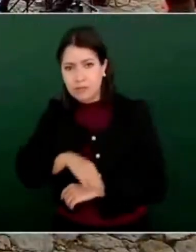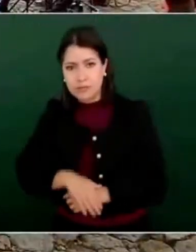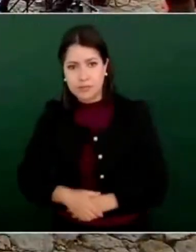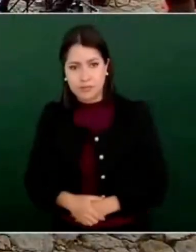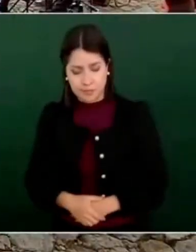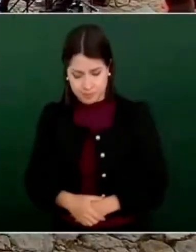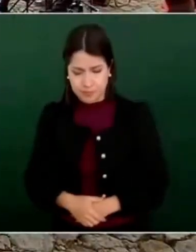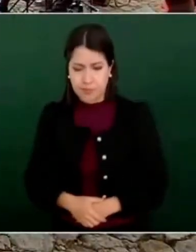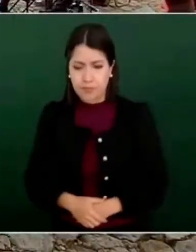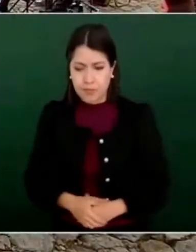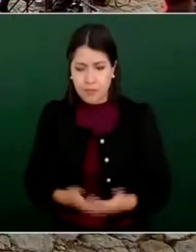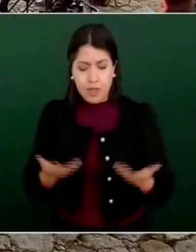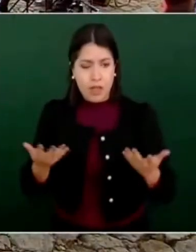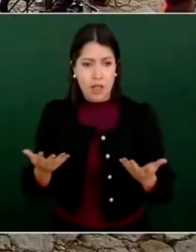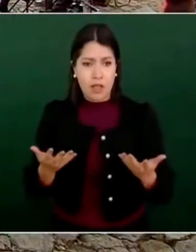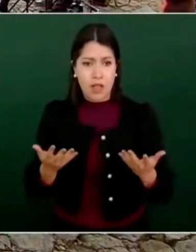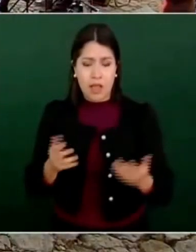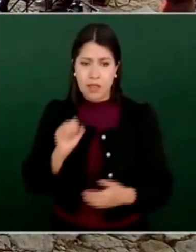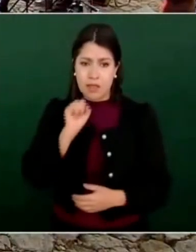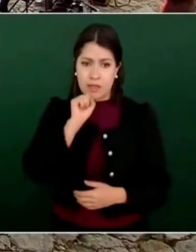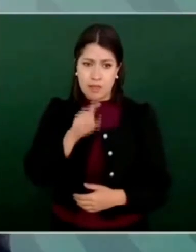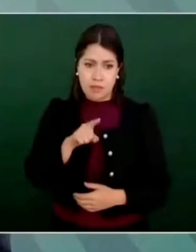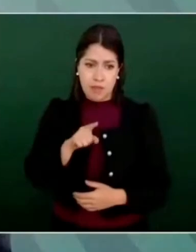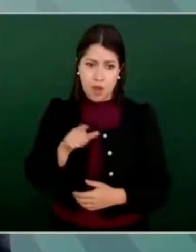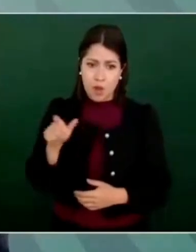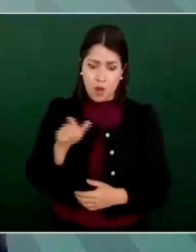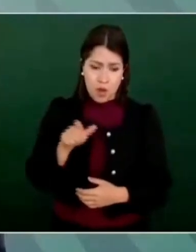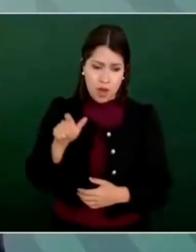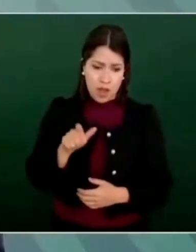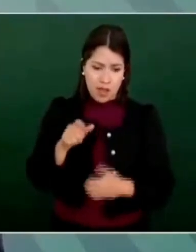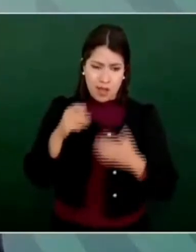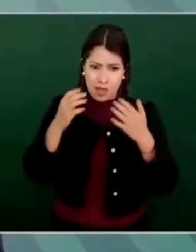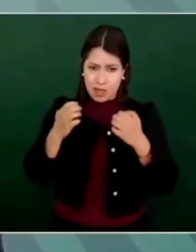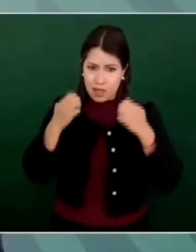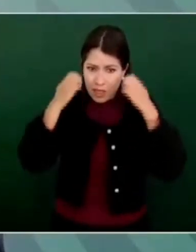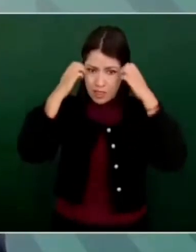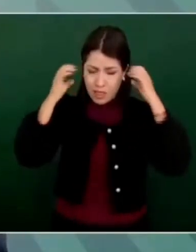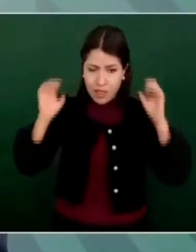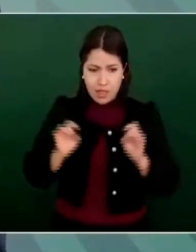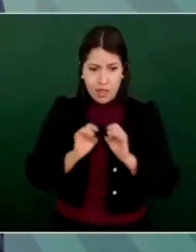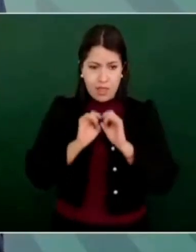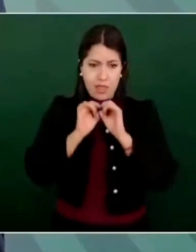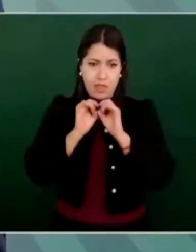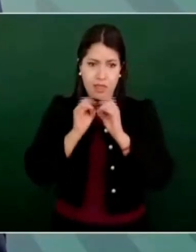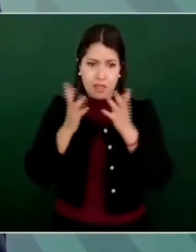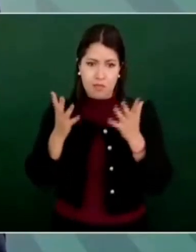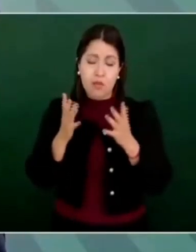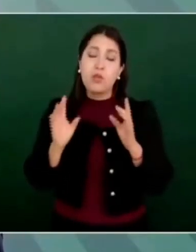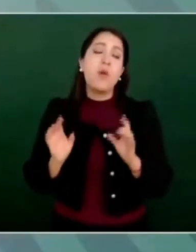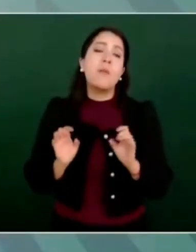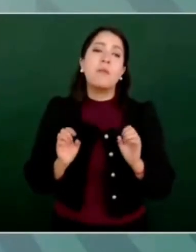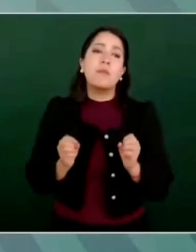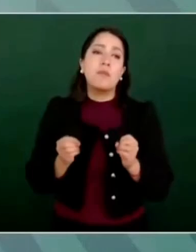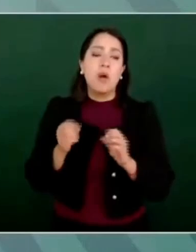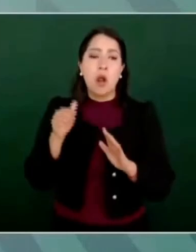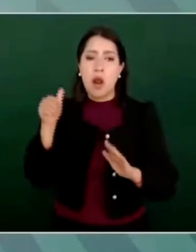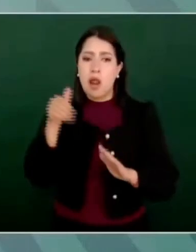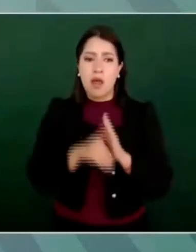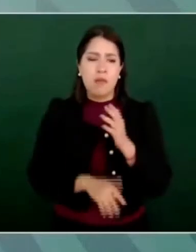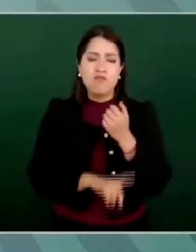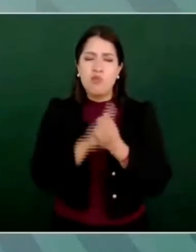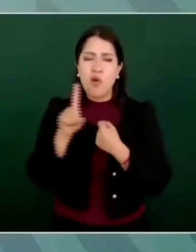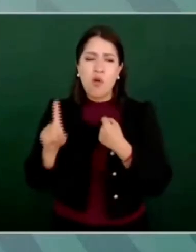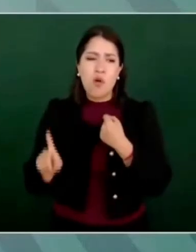A la postre, el imperio acabó por derrumbarse debido a diversos factores internos